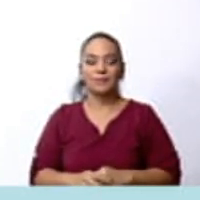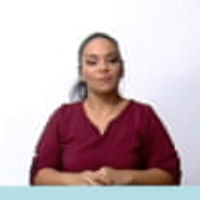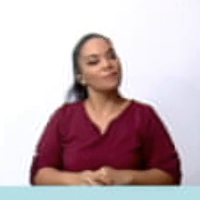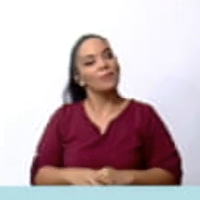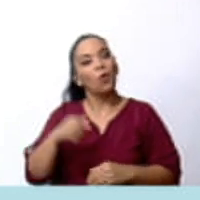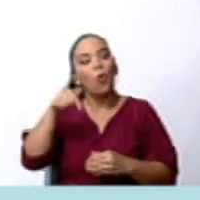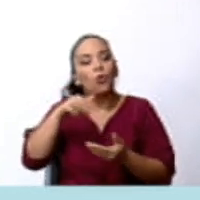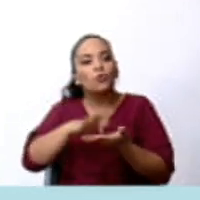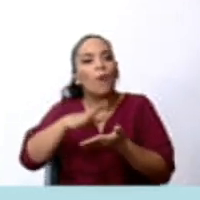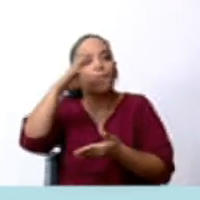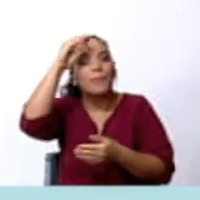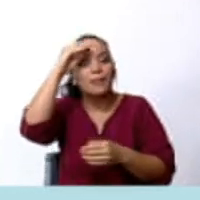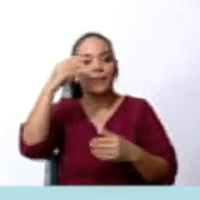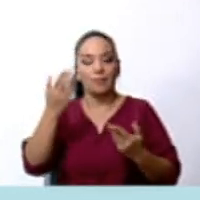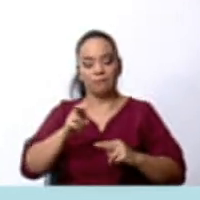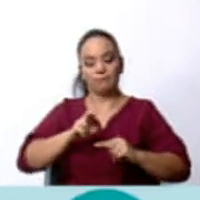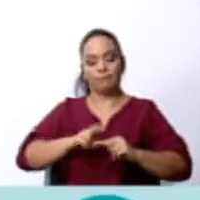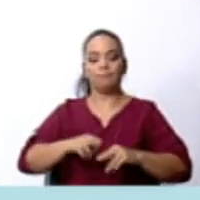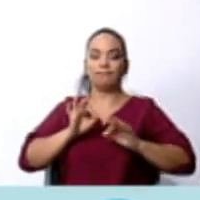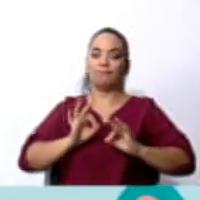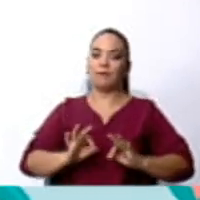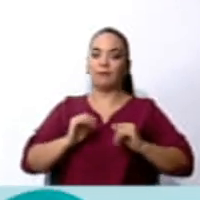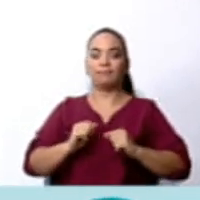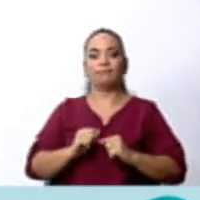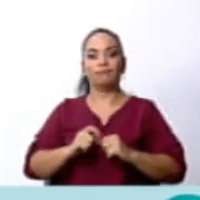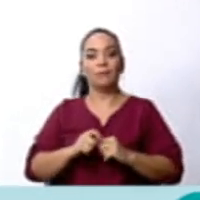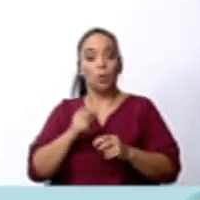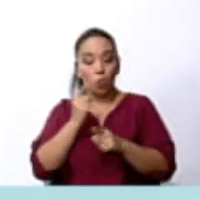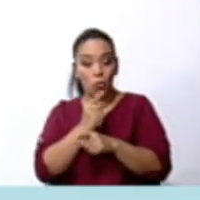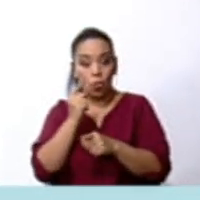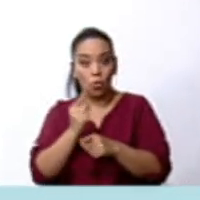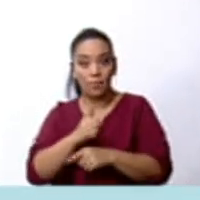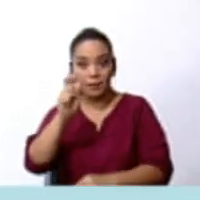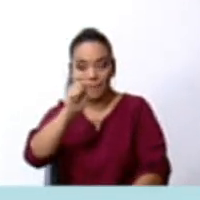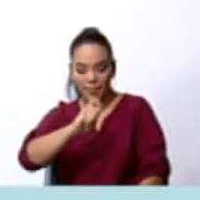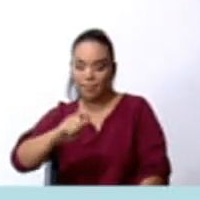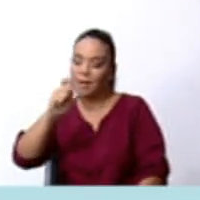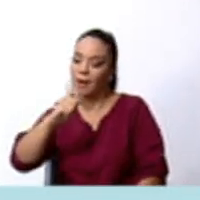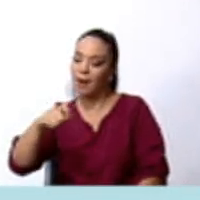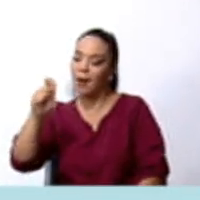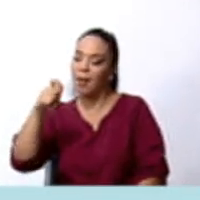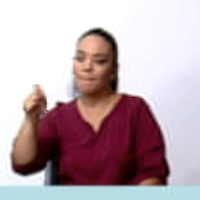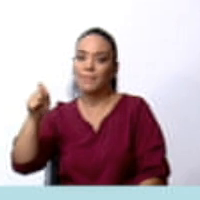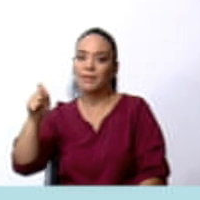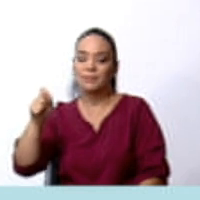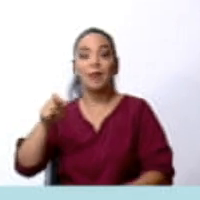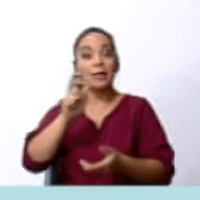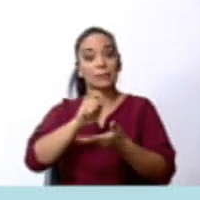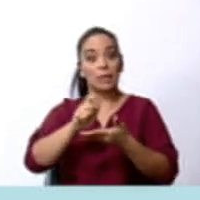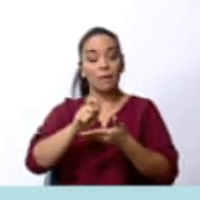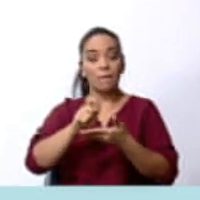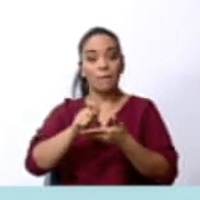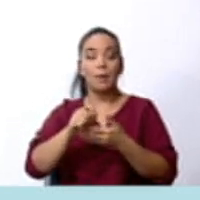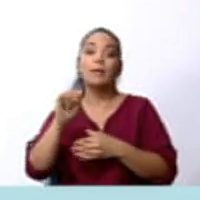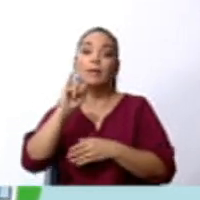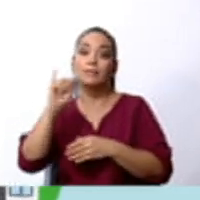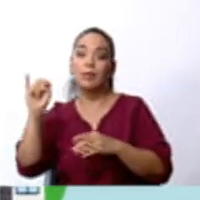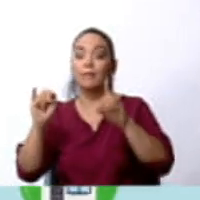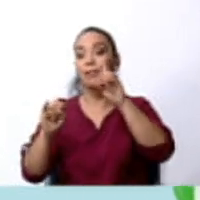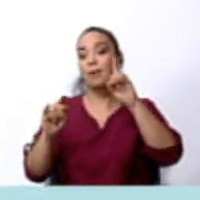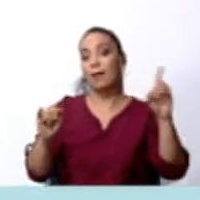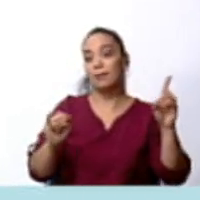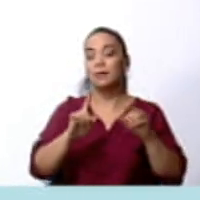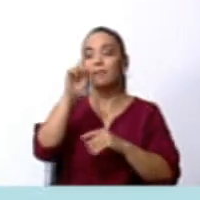Aprendí una postura correcta en la silla y a tomar adecuadamente el lápiz, escribir de izquierda a derecha, de arriba a